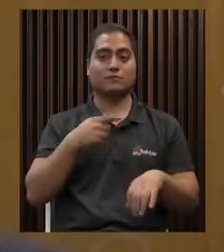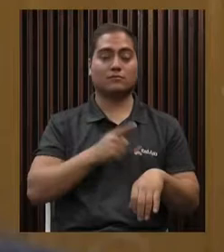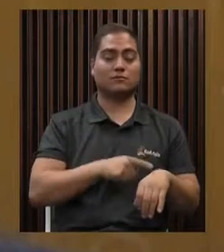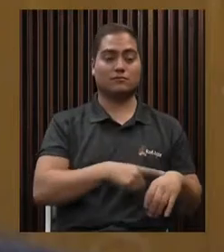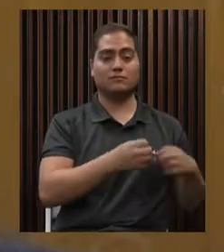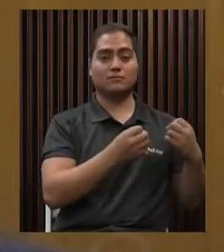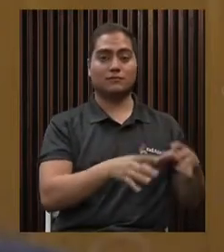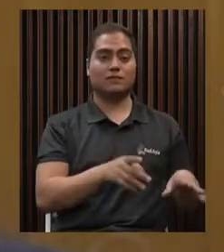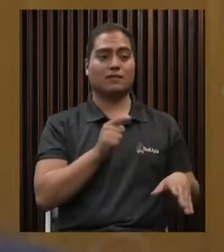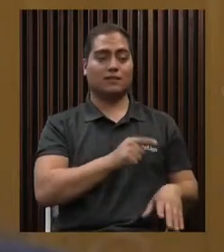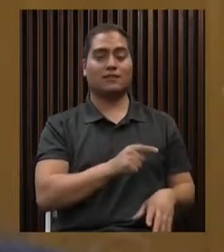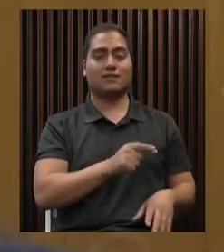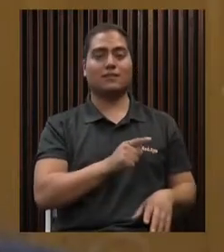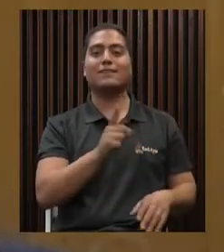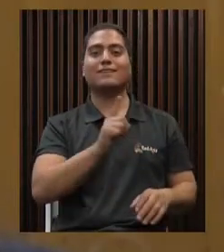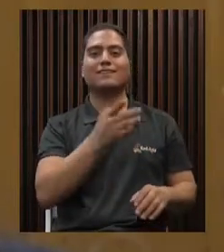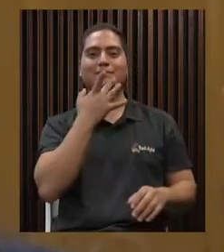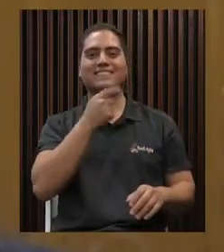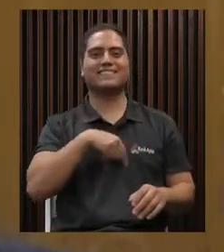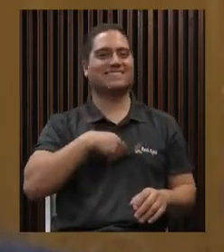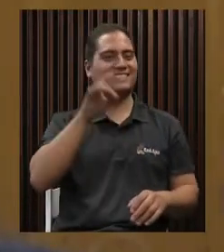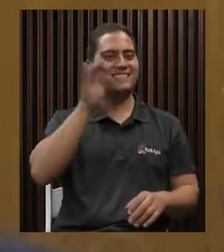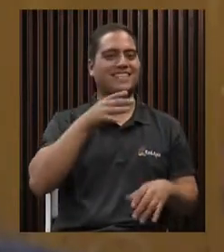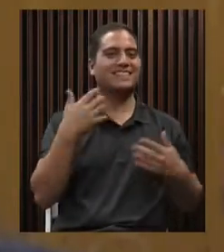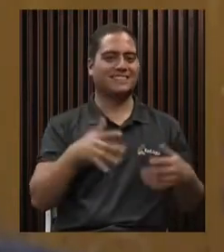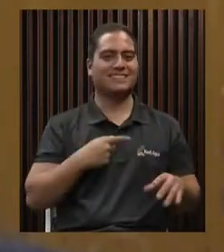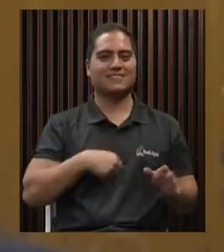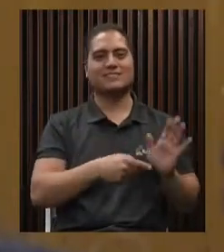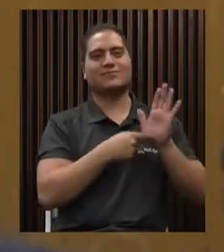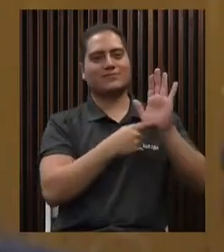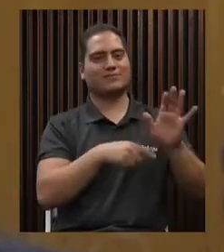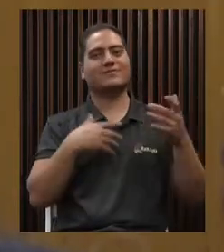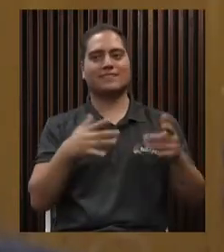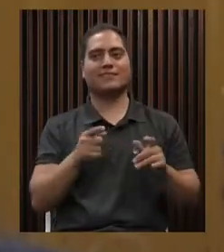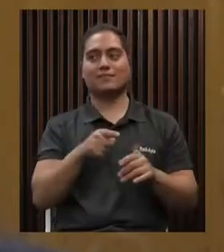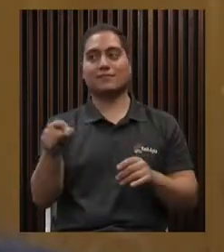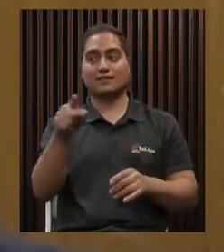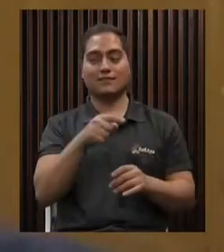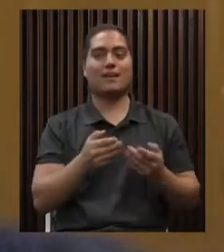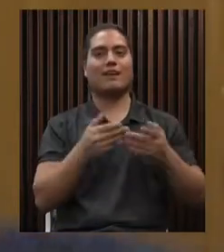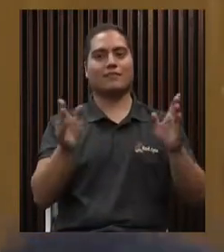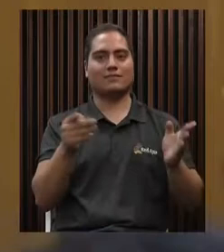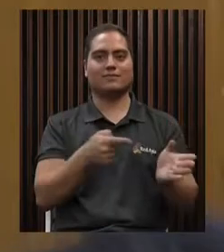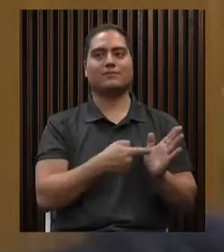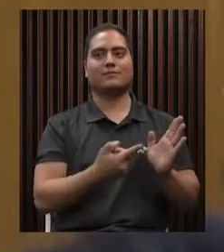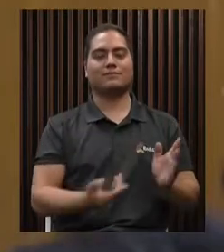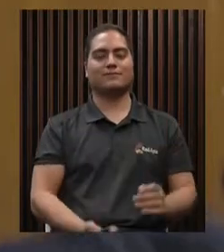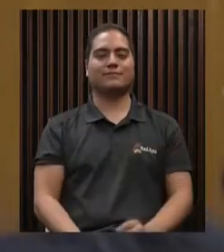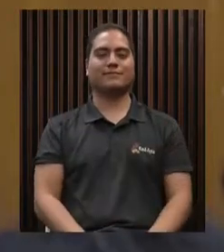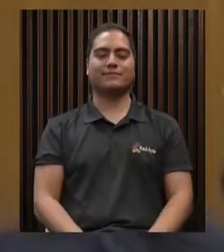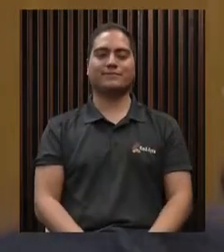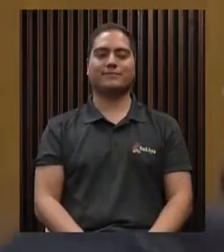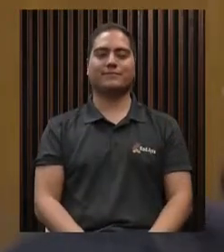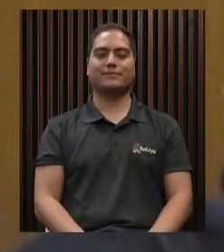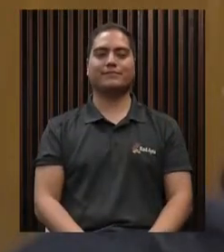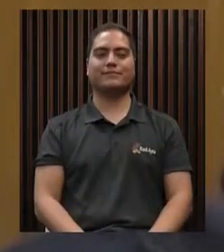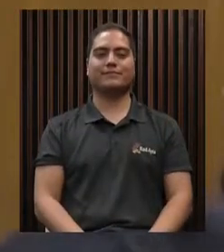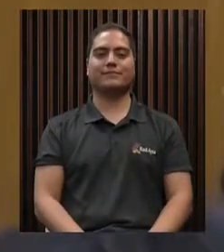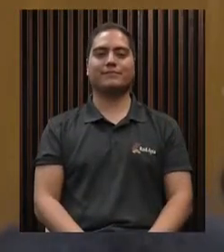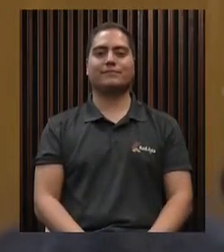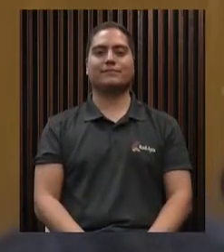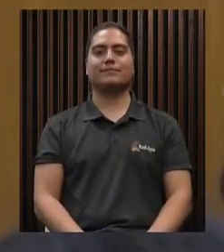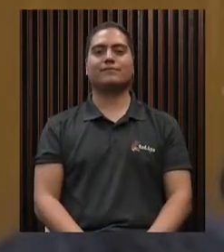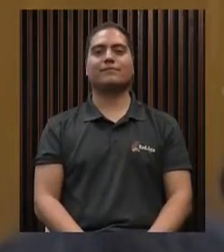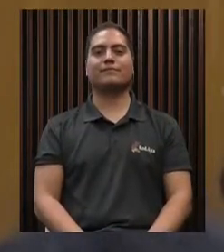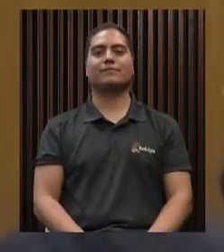en ese punto porque sabemos, y bueno, tenemos tiempo y sabemos que están todos abiertos a ese punto, ¿verdad? Aún así,